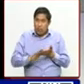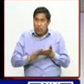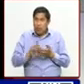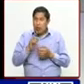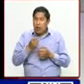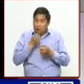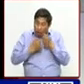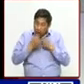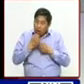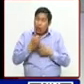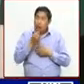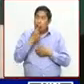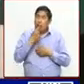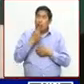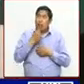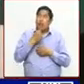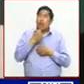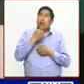con una de ellas.